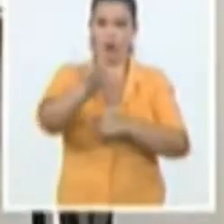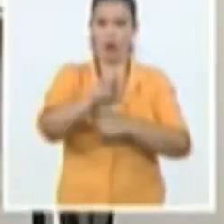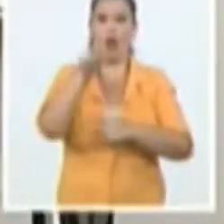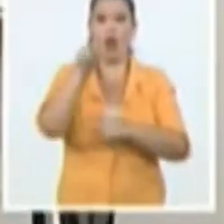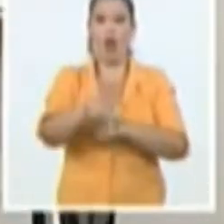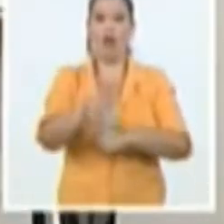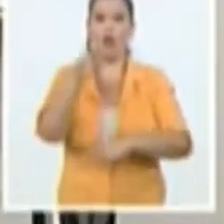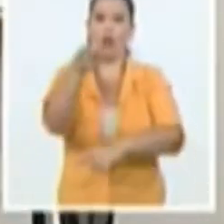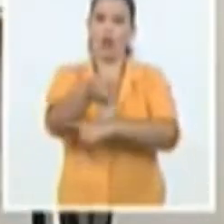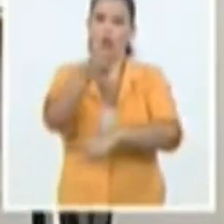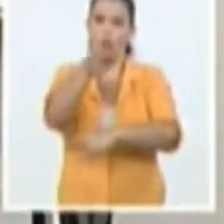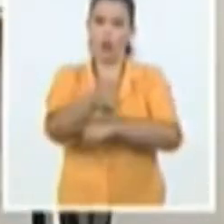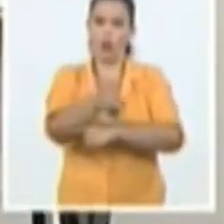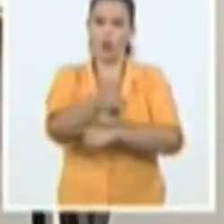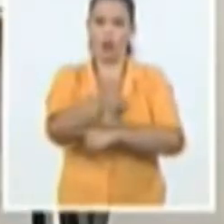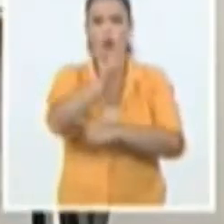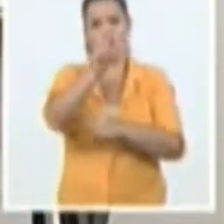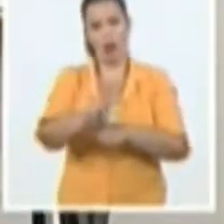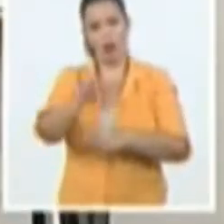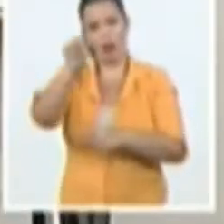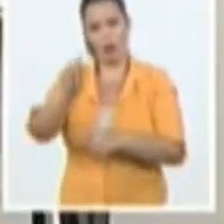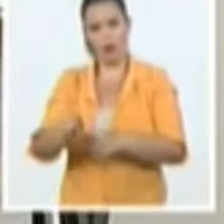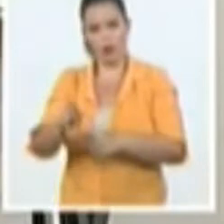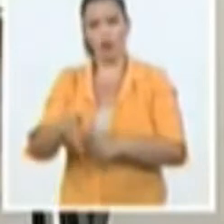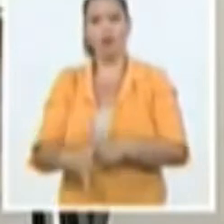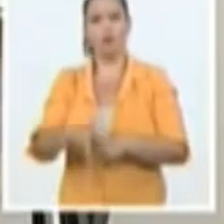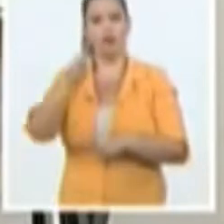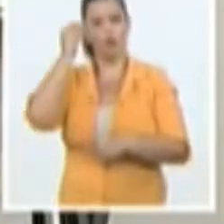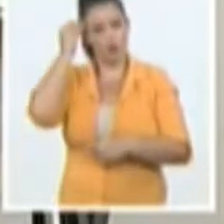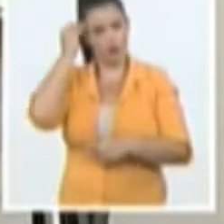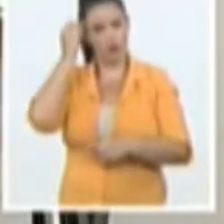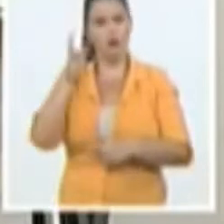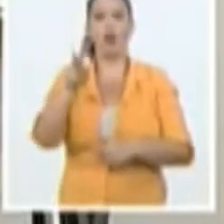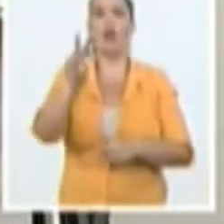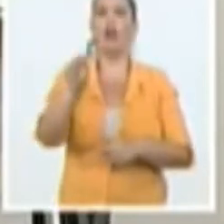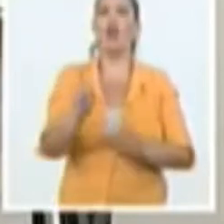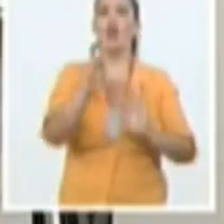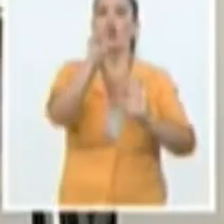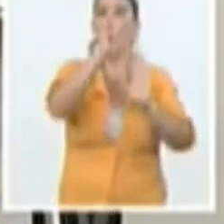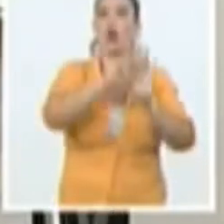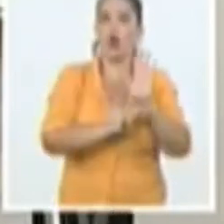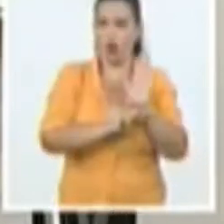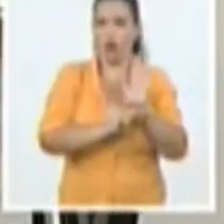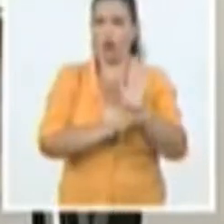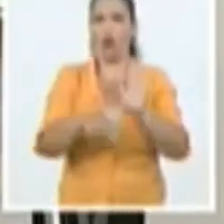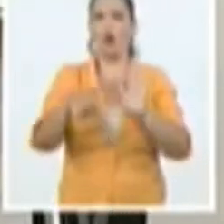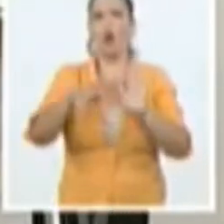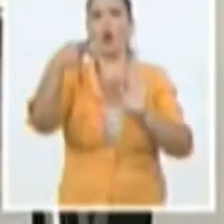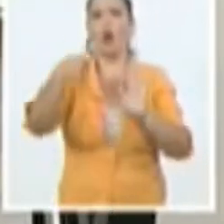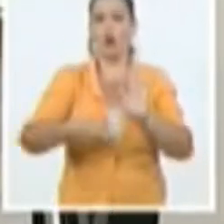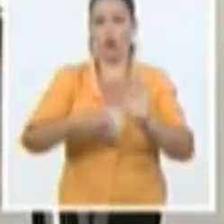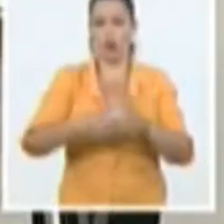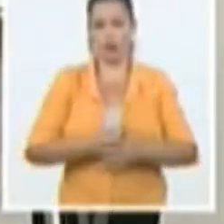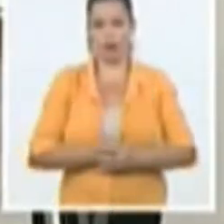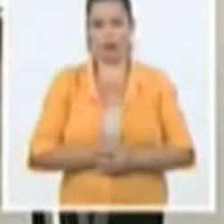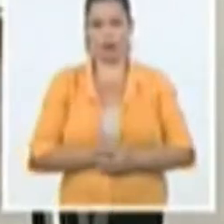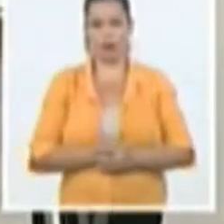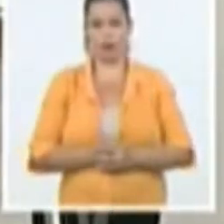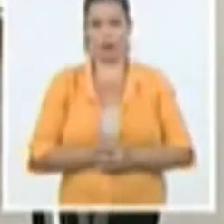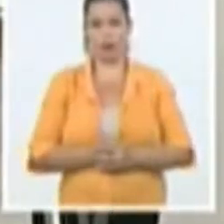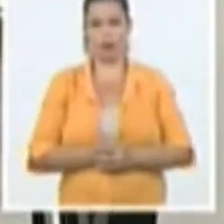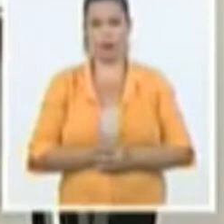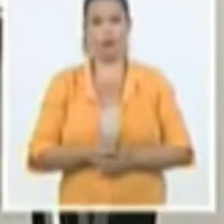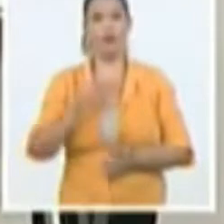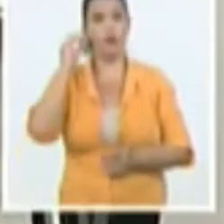ciudadanos en la observancia consciente de las normas jurídicas. Es evidente que estamos ante la